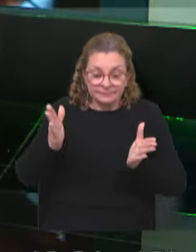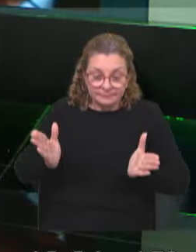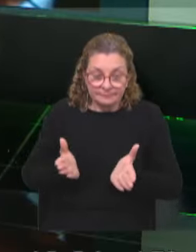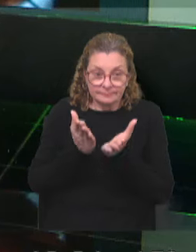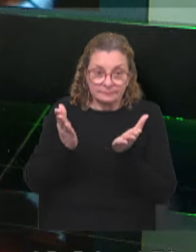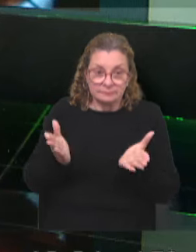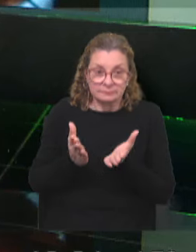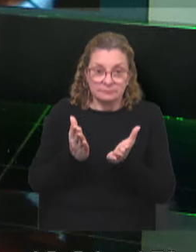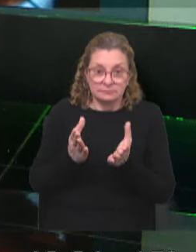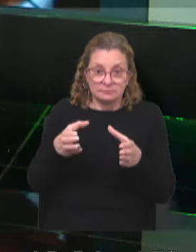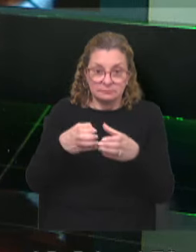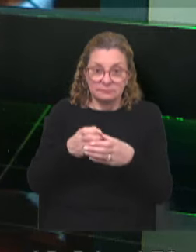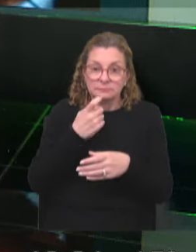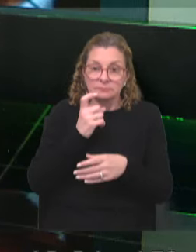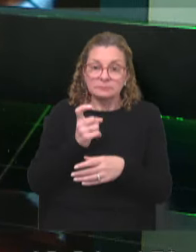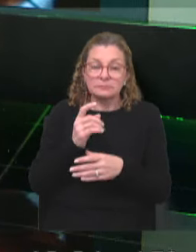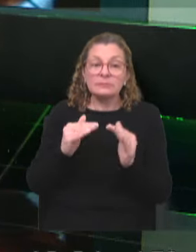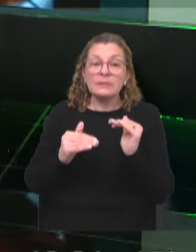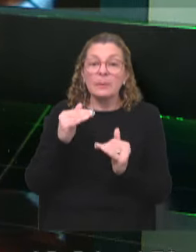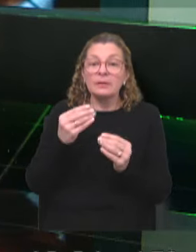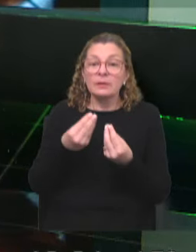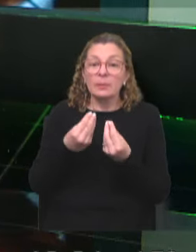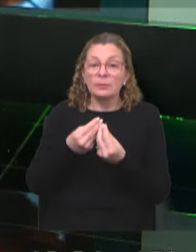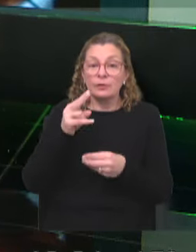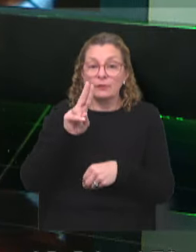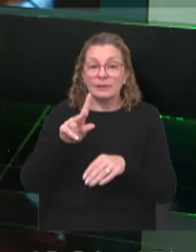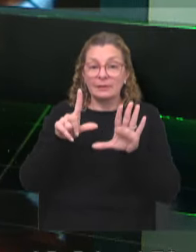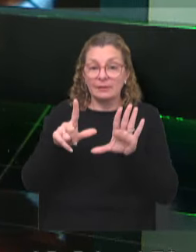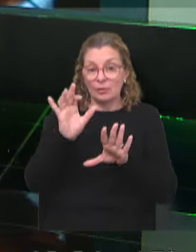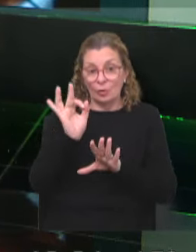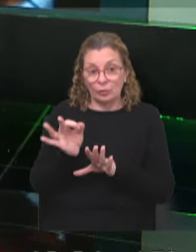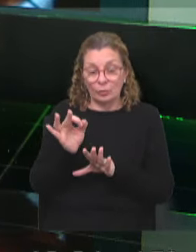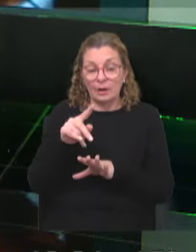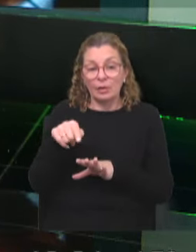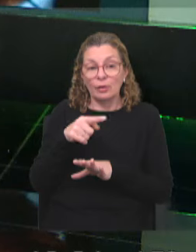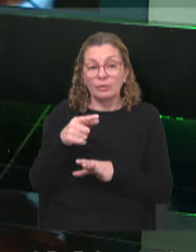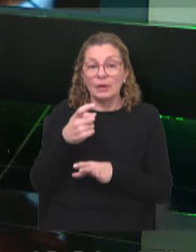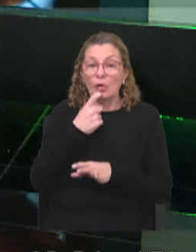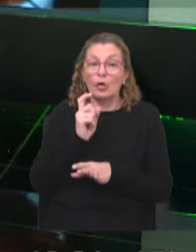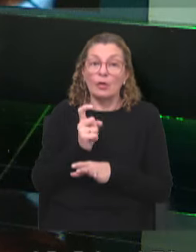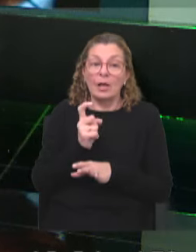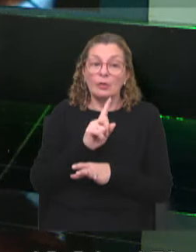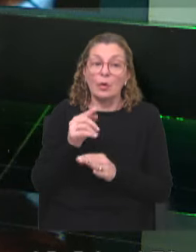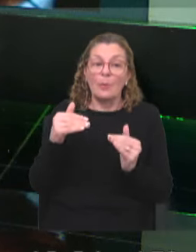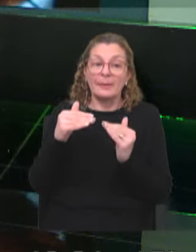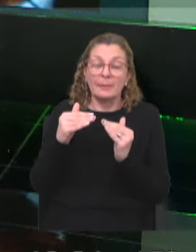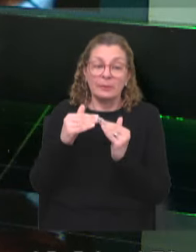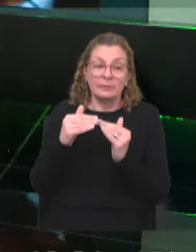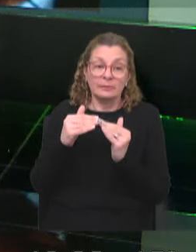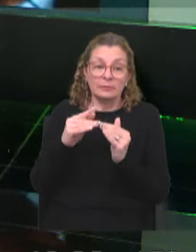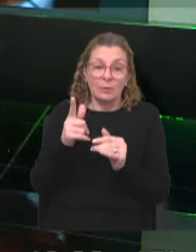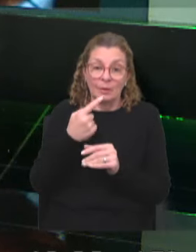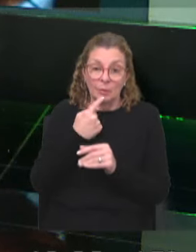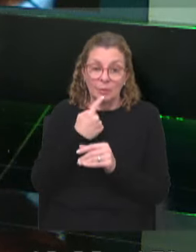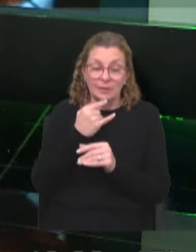más hacia el partido Colorado va a depender mucho qué pase el 27 de octubre es decir bueno Dónde queda el partido Colorado no es lo mismo que bueno sin duda